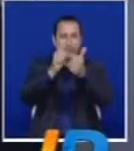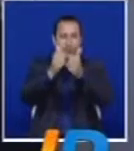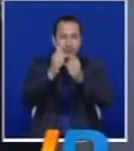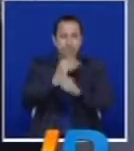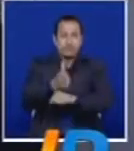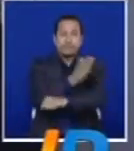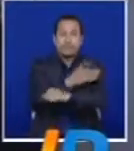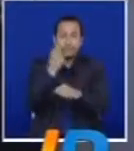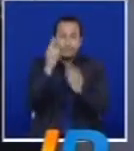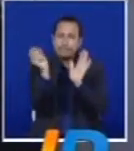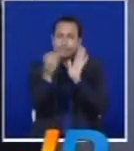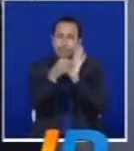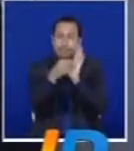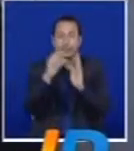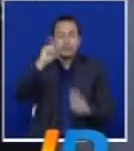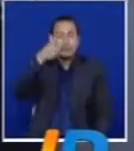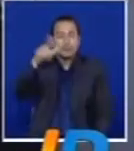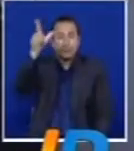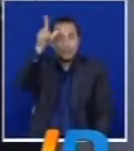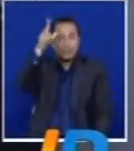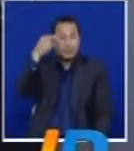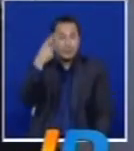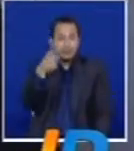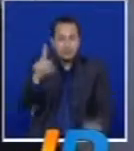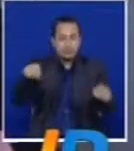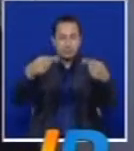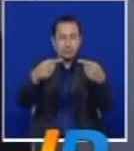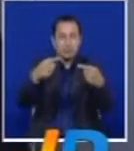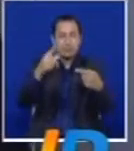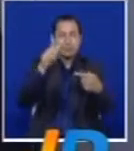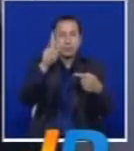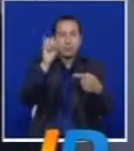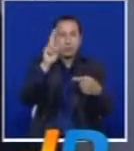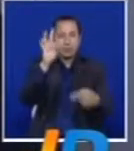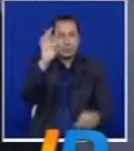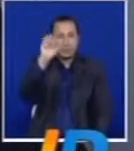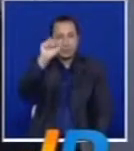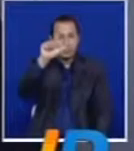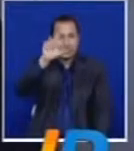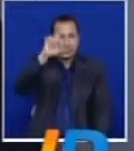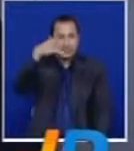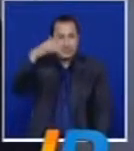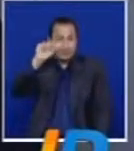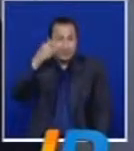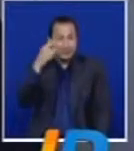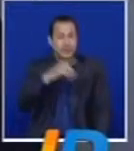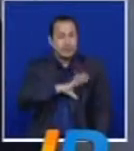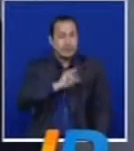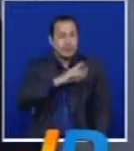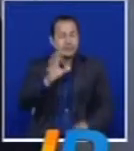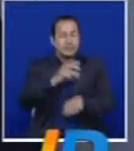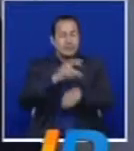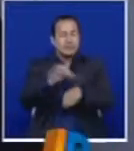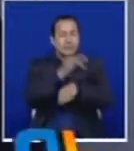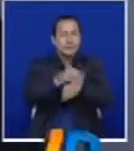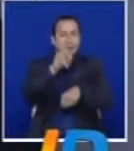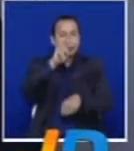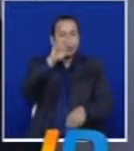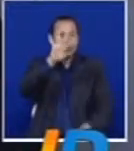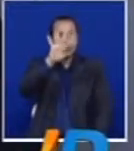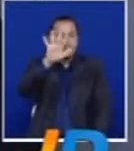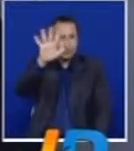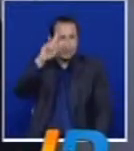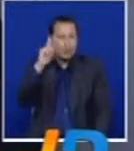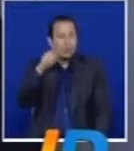sin antes decirles que mañana América está en Bogotá en el estadio de techo ante Fortaleza por la B y el Cali en su estadio, en el estadio de Palma Seca a las 7 y 45 en el clásico del